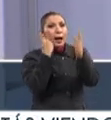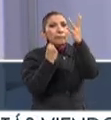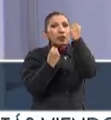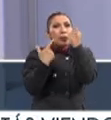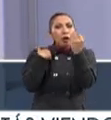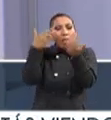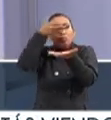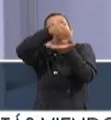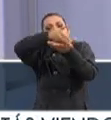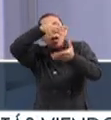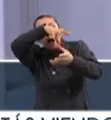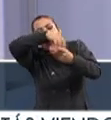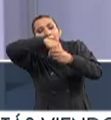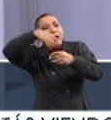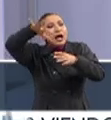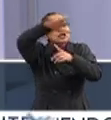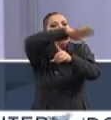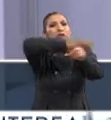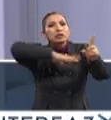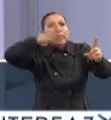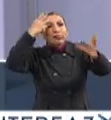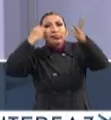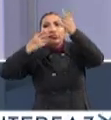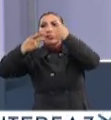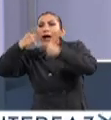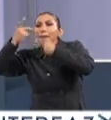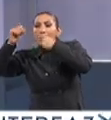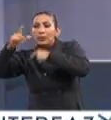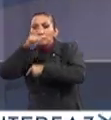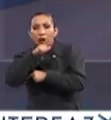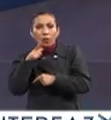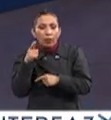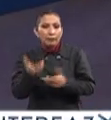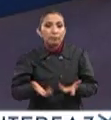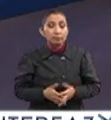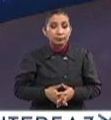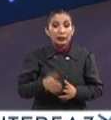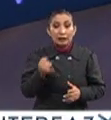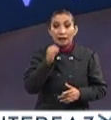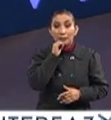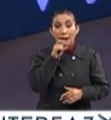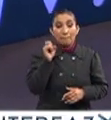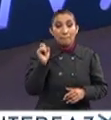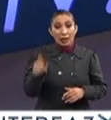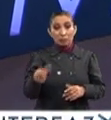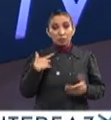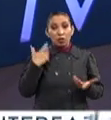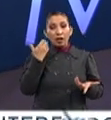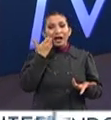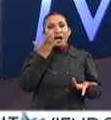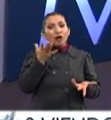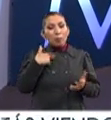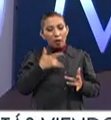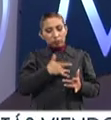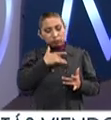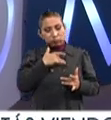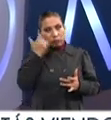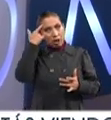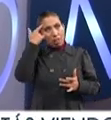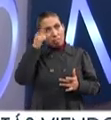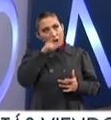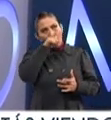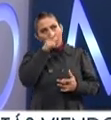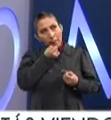por estar inmersos en el contexto en el que se habla ese lenguaje. Claro, y además, pues, con esta intención que bien decías que